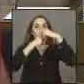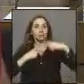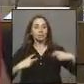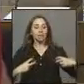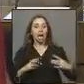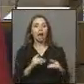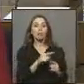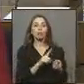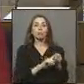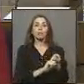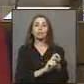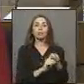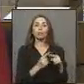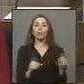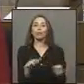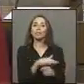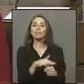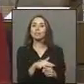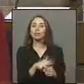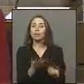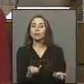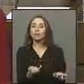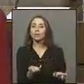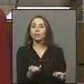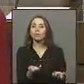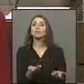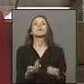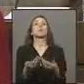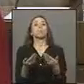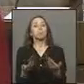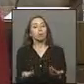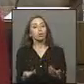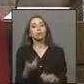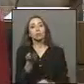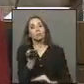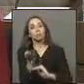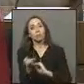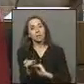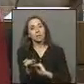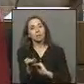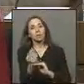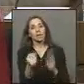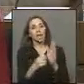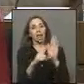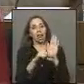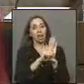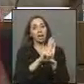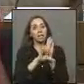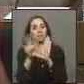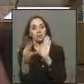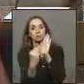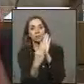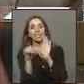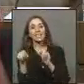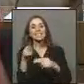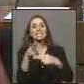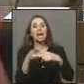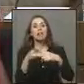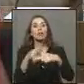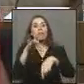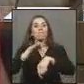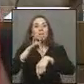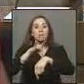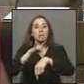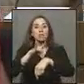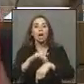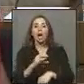estaría en otra situación. Y por eso es que pedimos que sea parte y que se incorpore a esta ley esta enfermedad en particular,